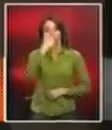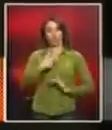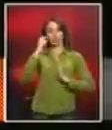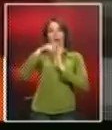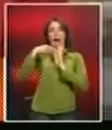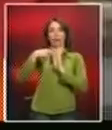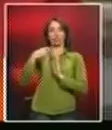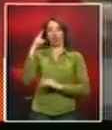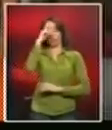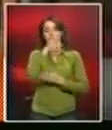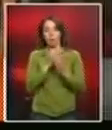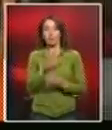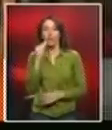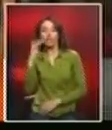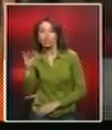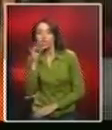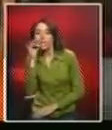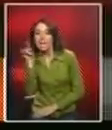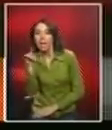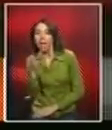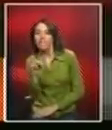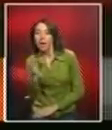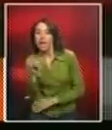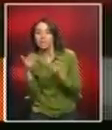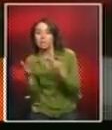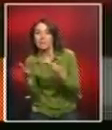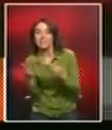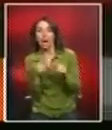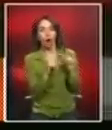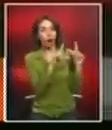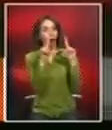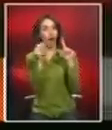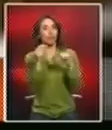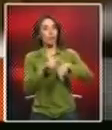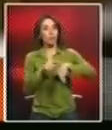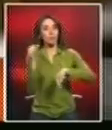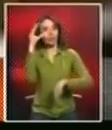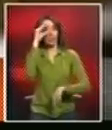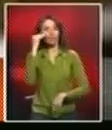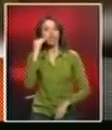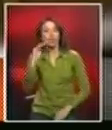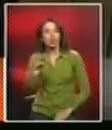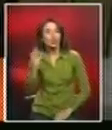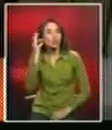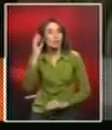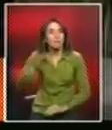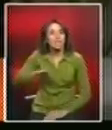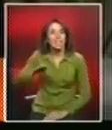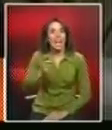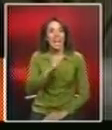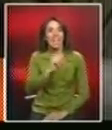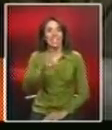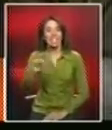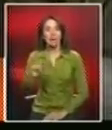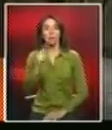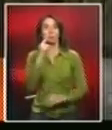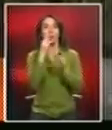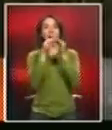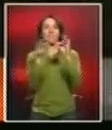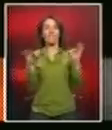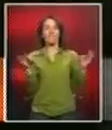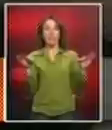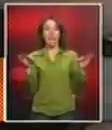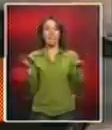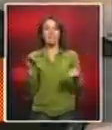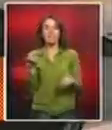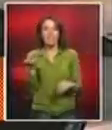bien complicado. El file está pesado. Fue otro de los grandes momentos de anoche, la menor de los Herrera dando sus primeras frases. La hemos